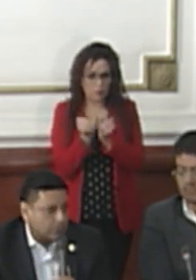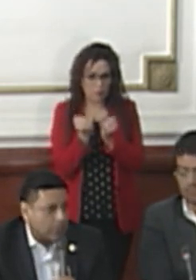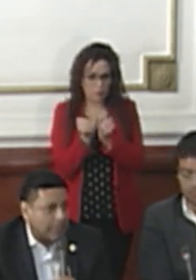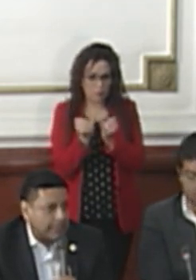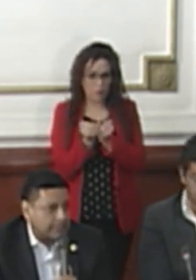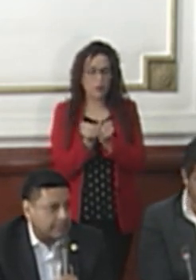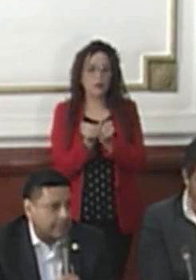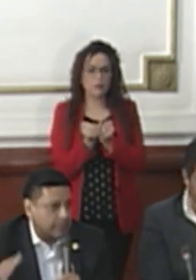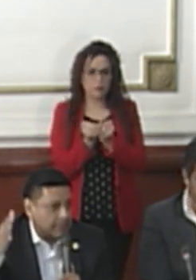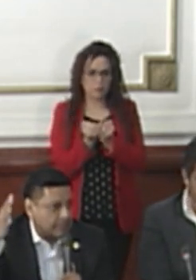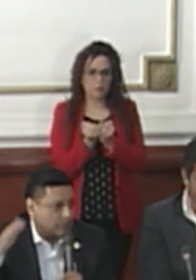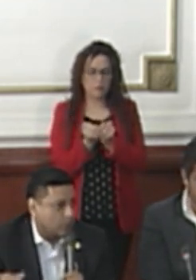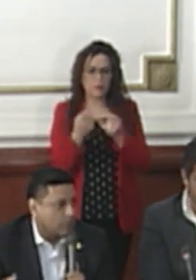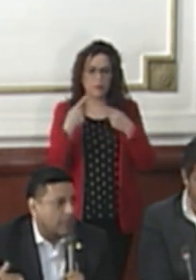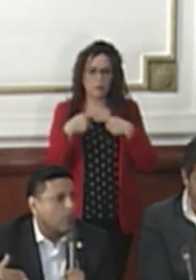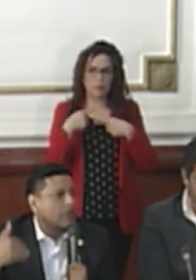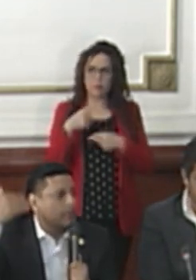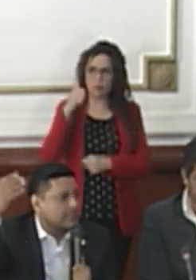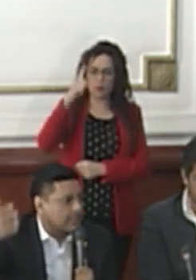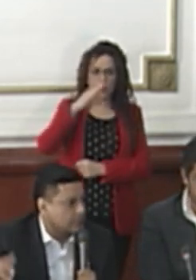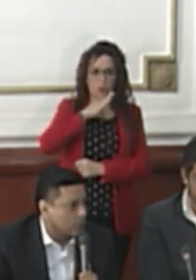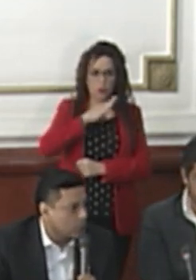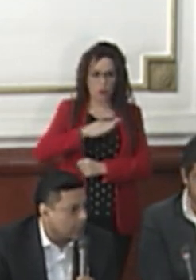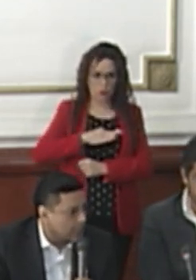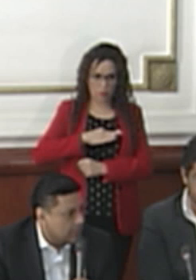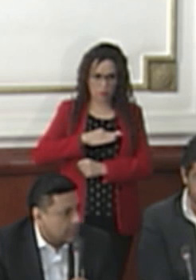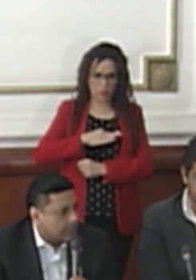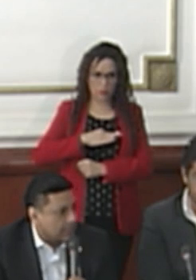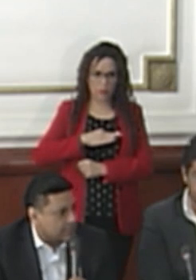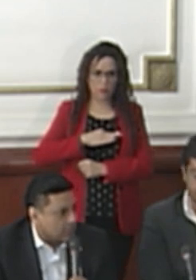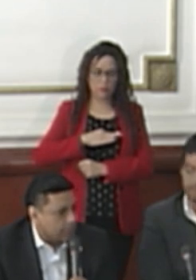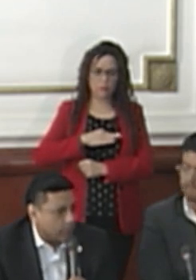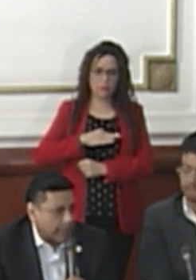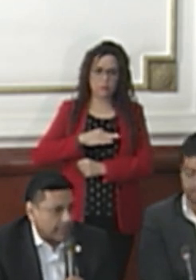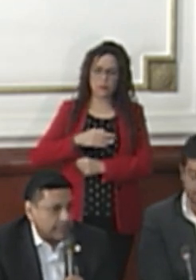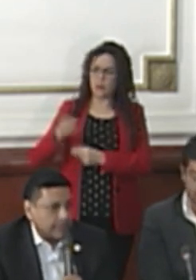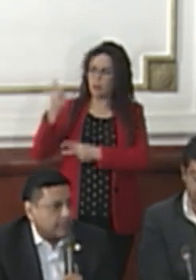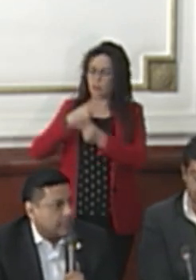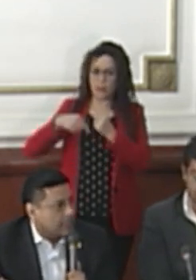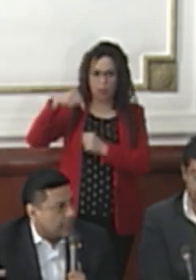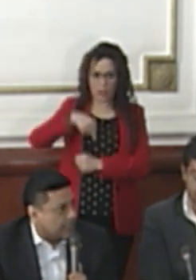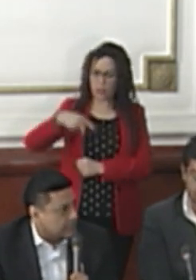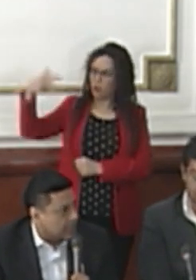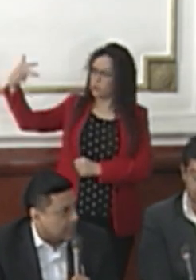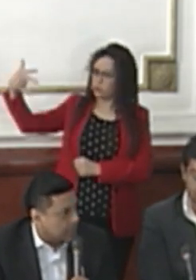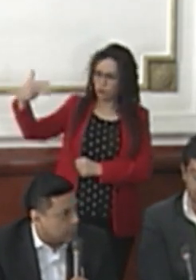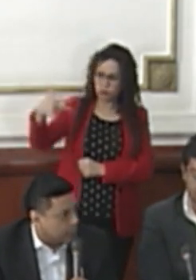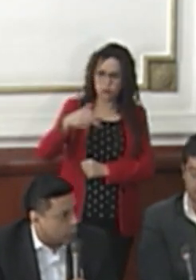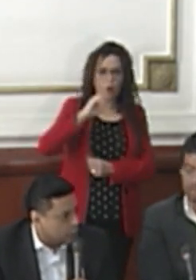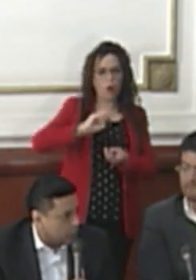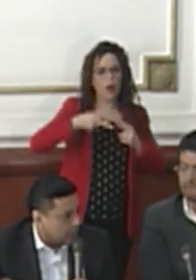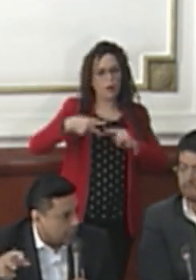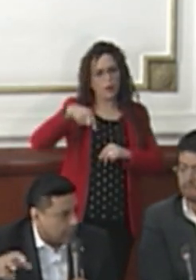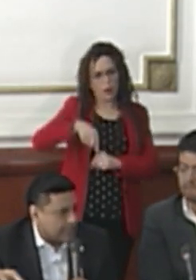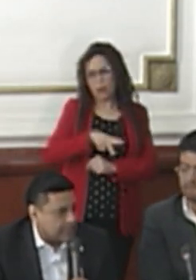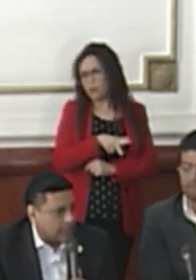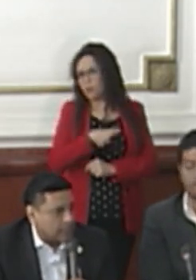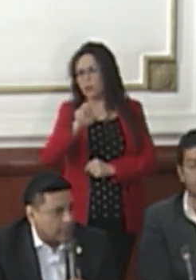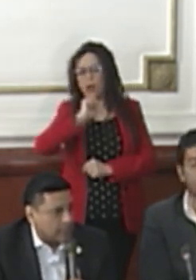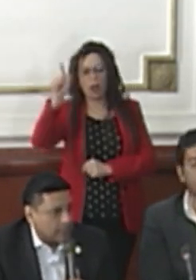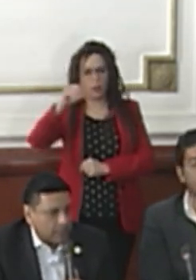a toda la gente que viene de Toluca o que va hacia Toluca, en la zona poniente, la entrega ya muy pronto de lo